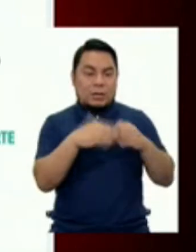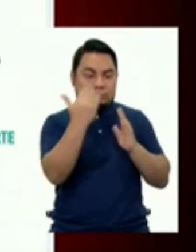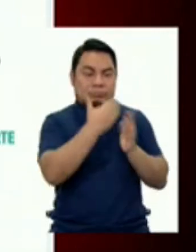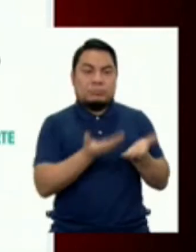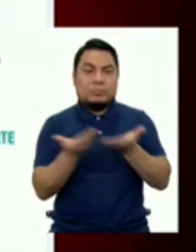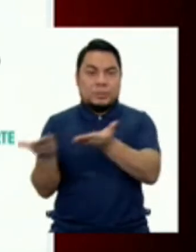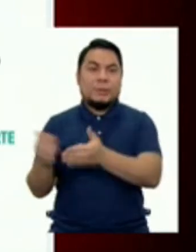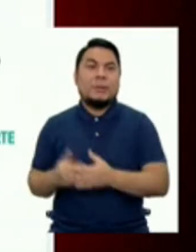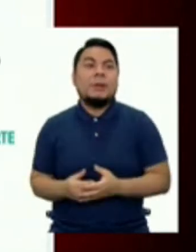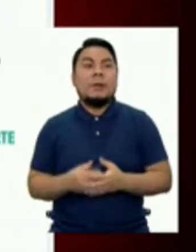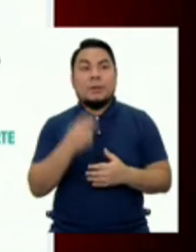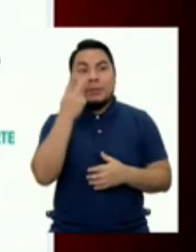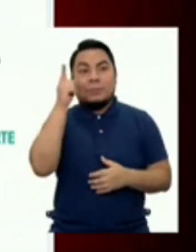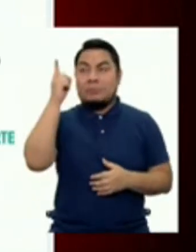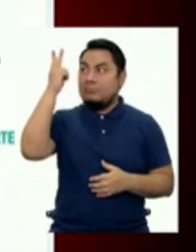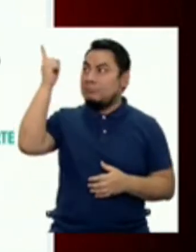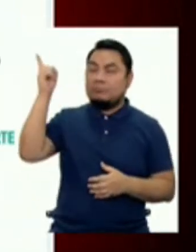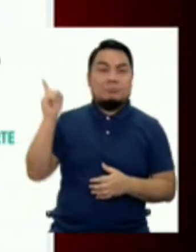por acá.